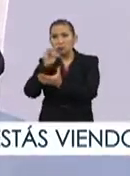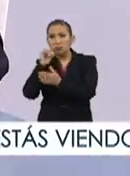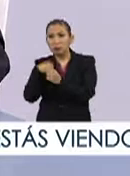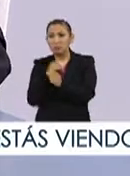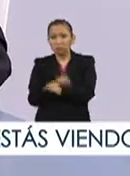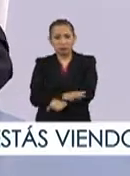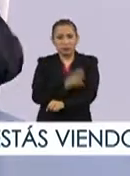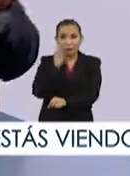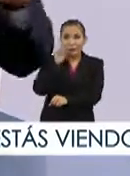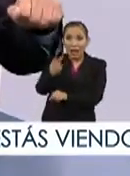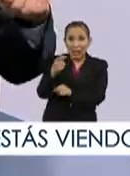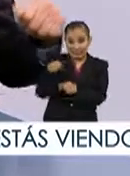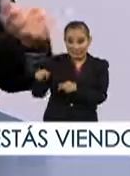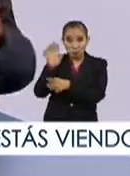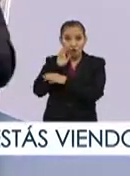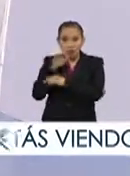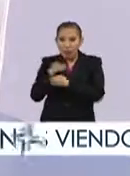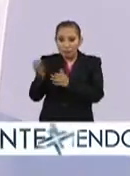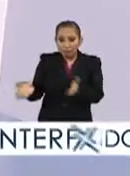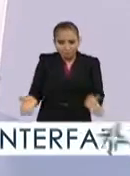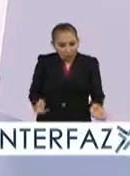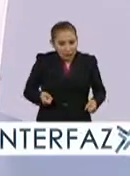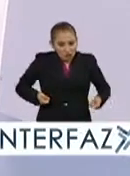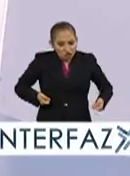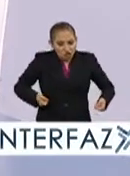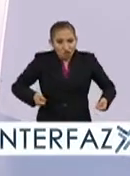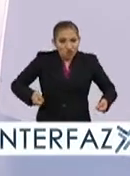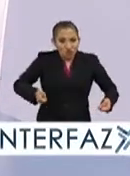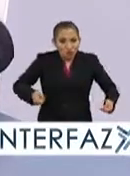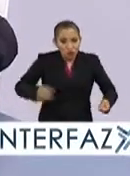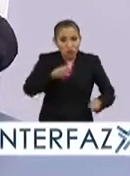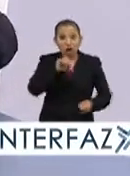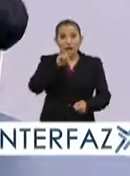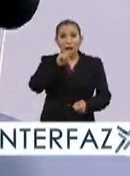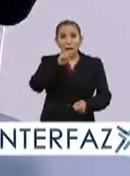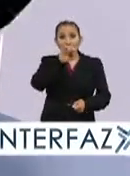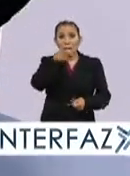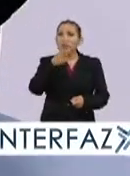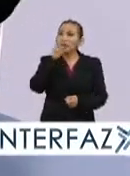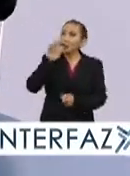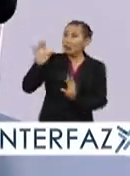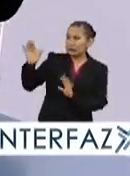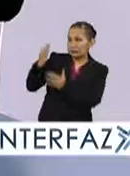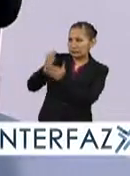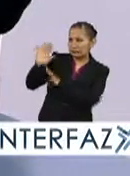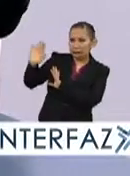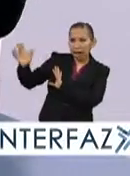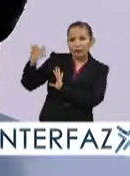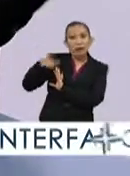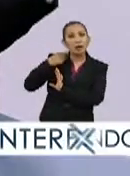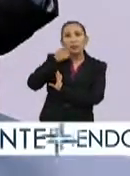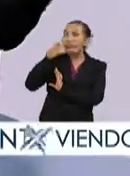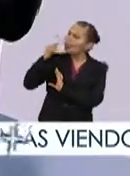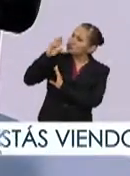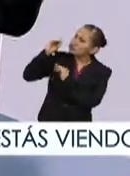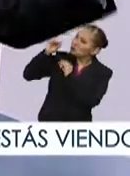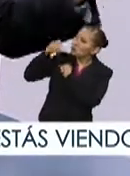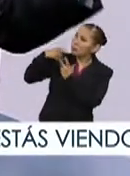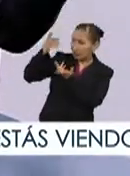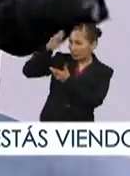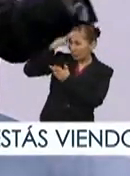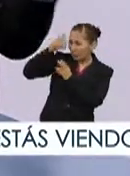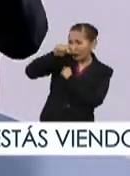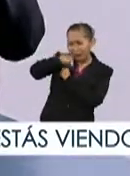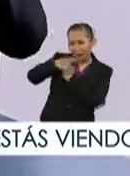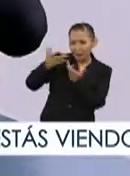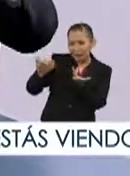muy emocionante verla, ella empujando la silla de ruedas y Octavio Paz diciéndole que se parara, y le decía cosas, le decía, ¿te